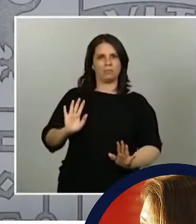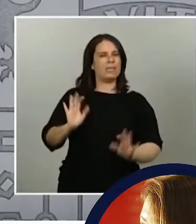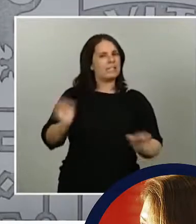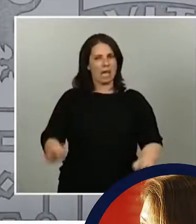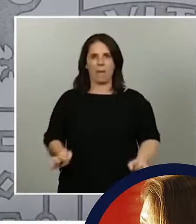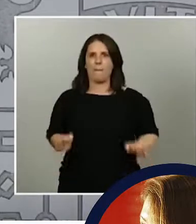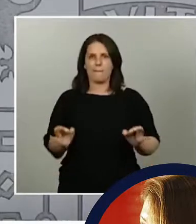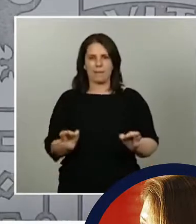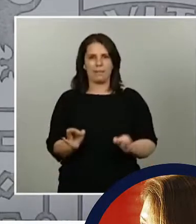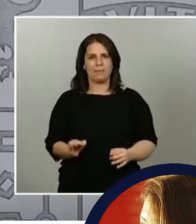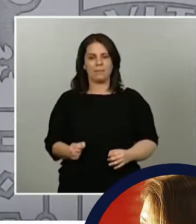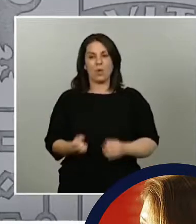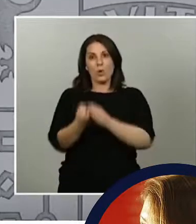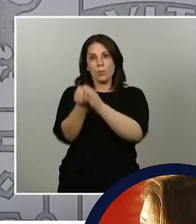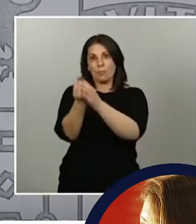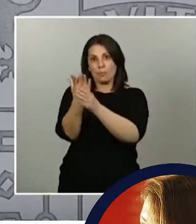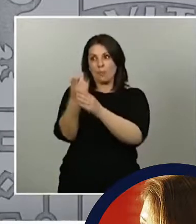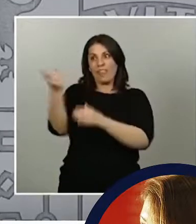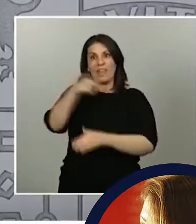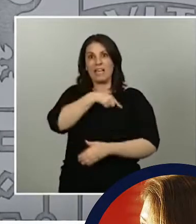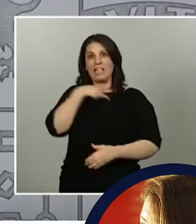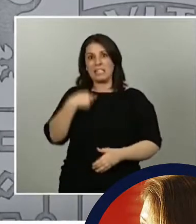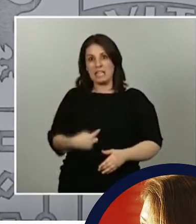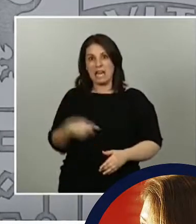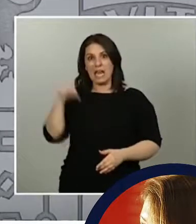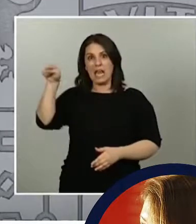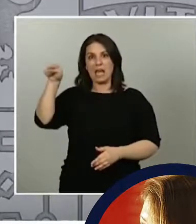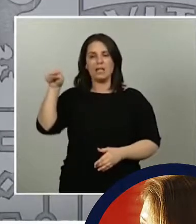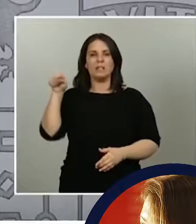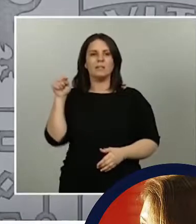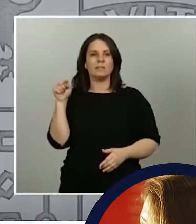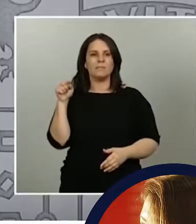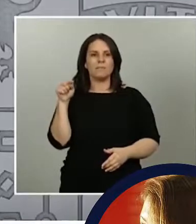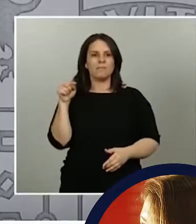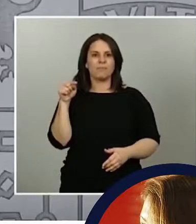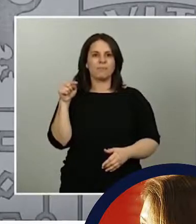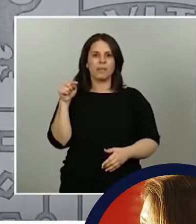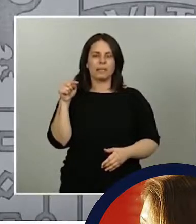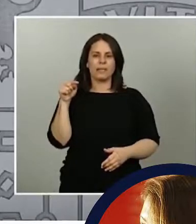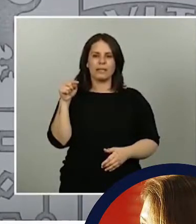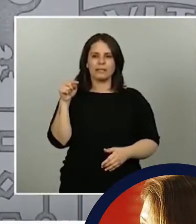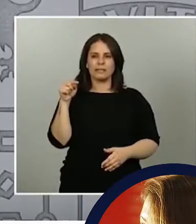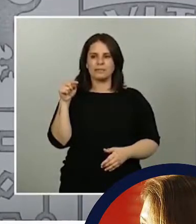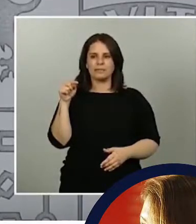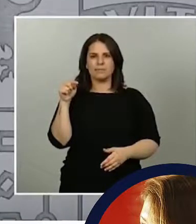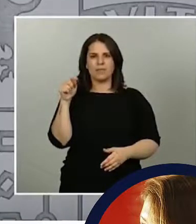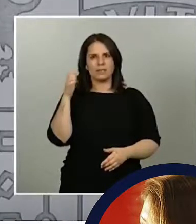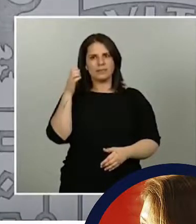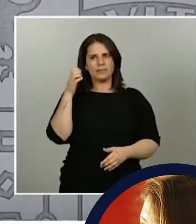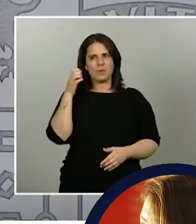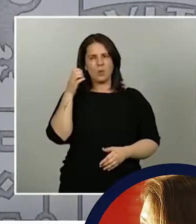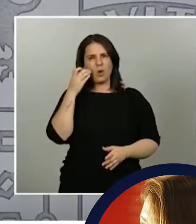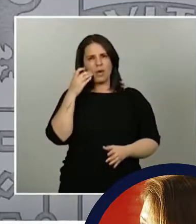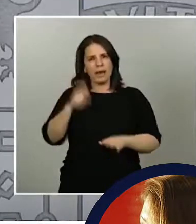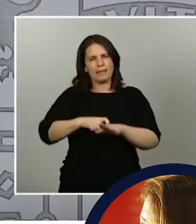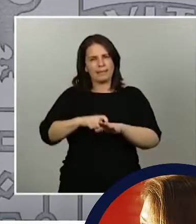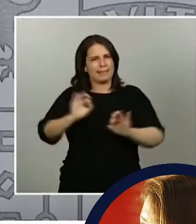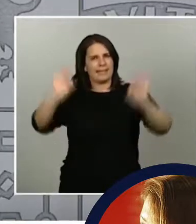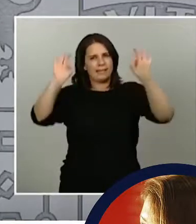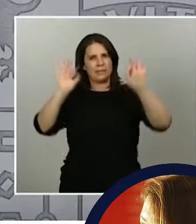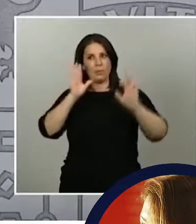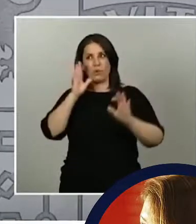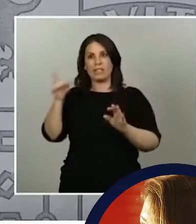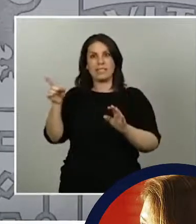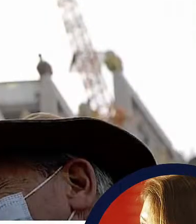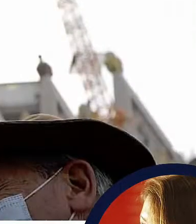Ahí, de hecho, hubo, en estas últimas semanas ha habido una fuerte polémica entre el gobierno de Madrid, que es presidido por la